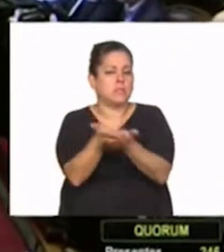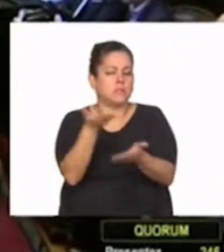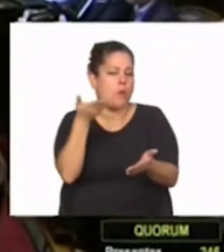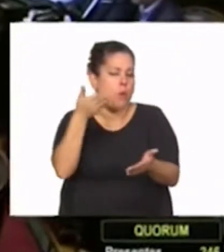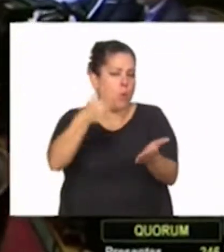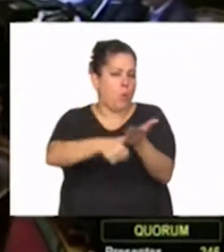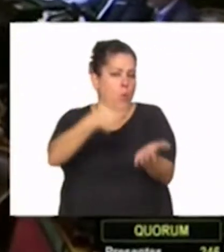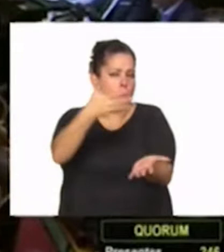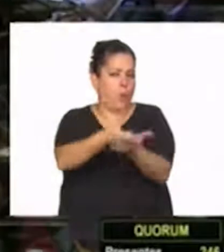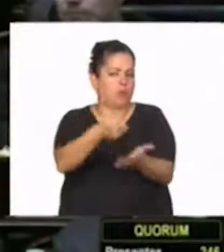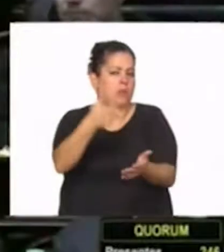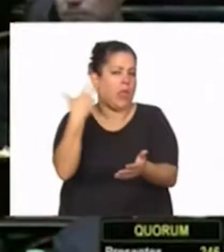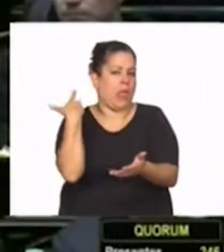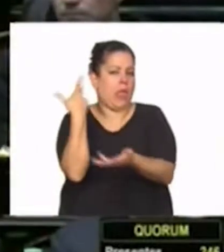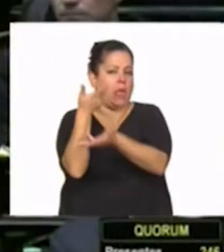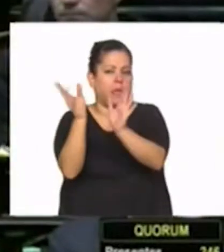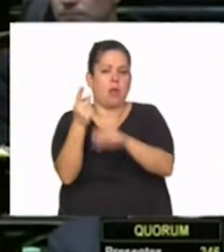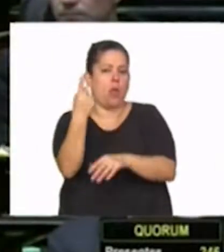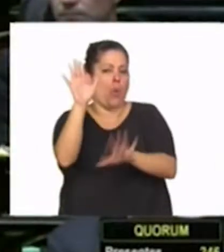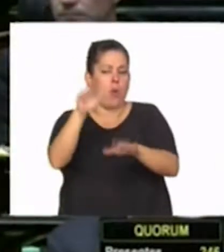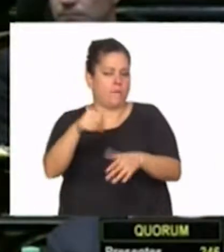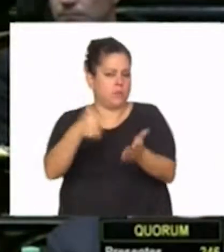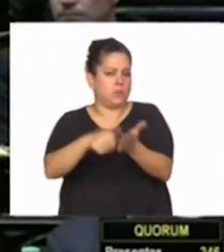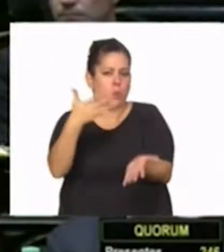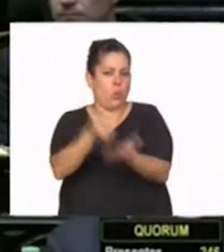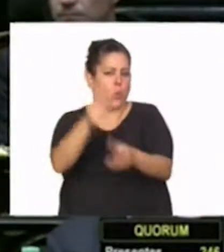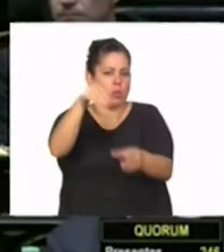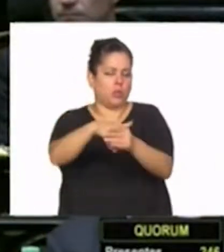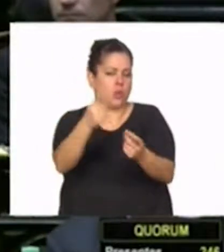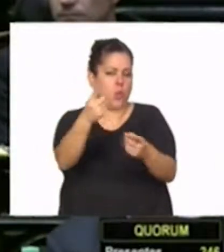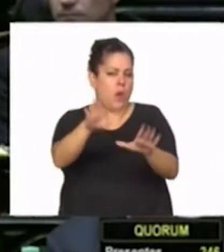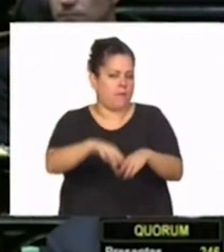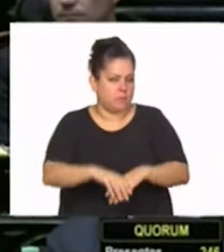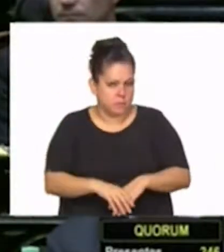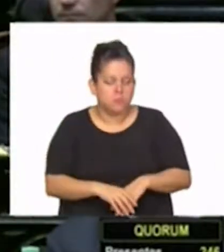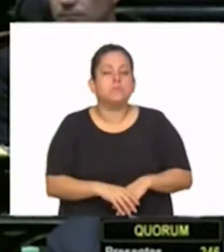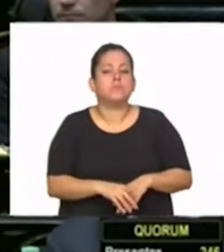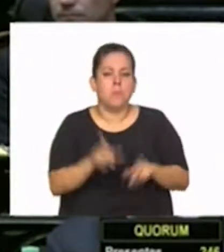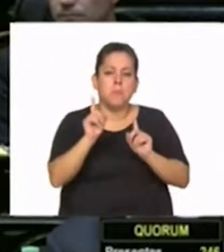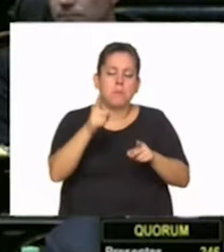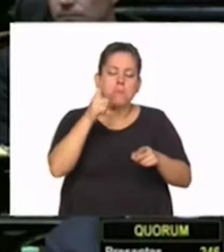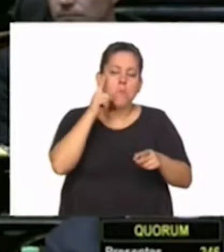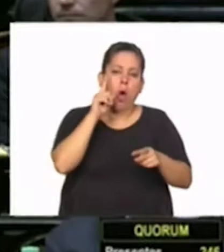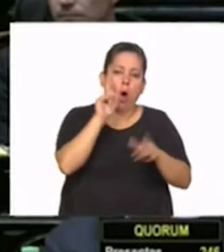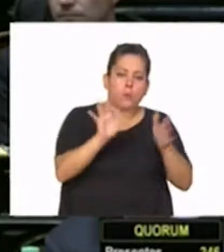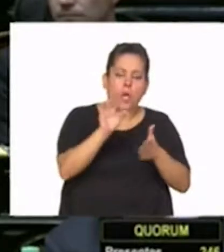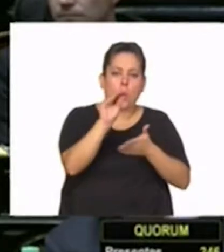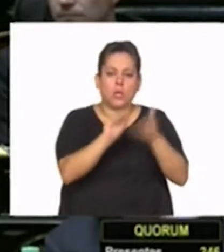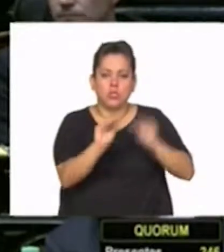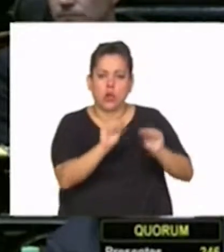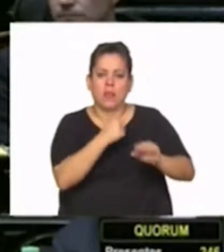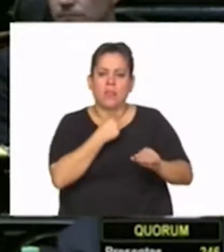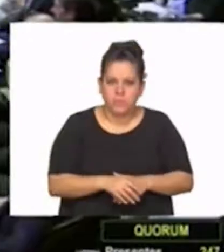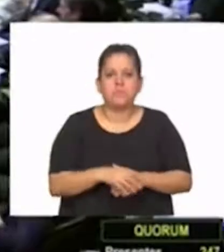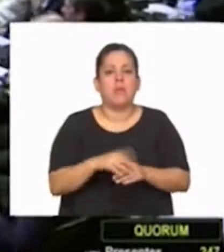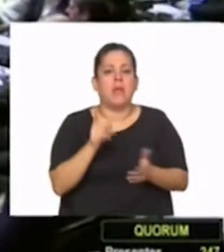la oposición, pero también e inclusive algunos economistas que son afines al oficialismo. Lo cierto es que después de una